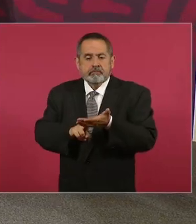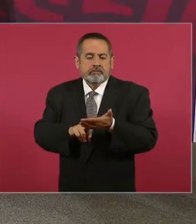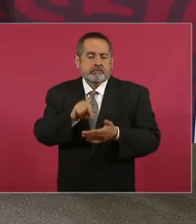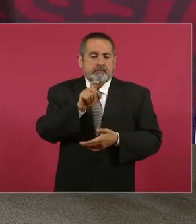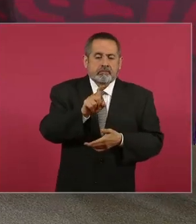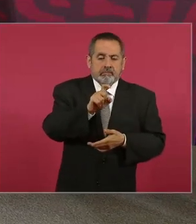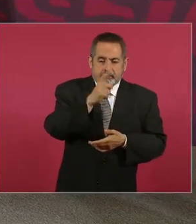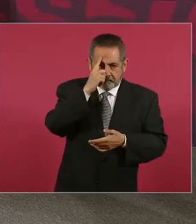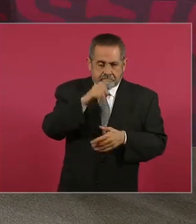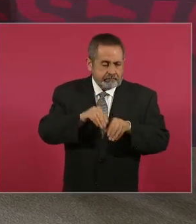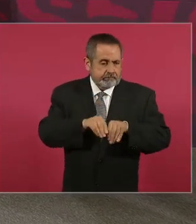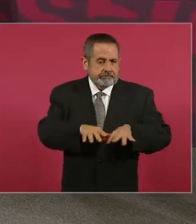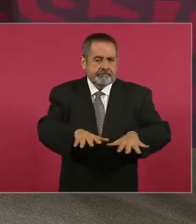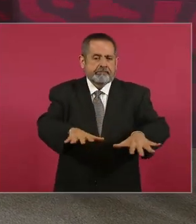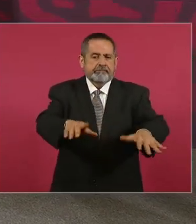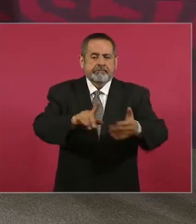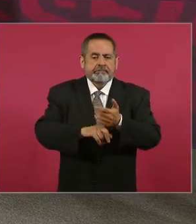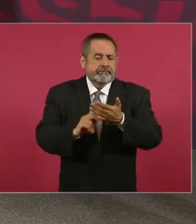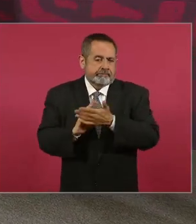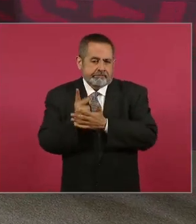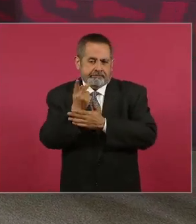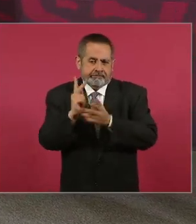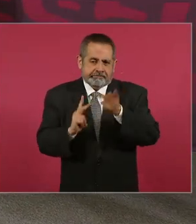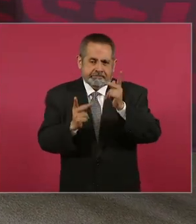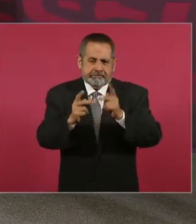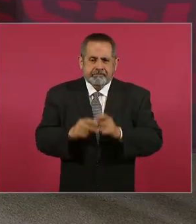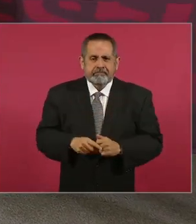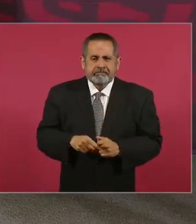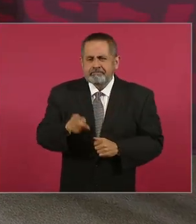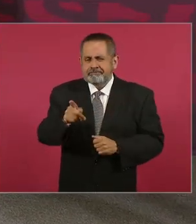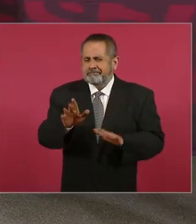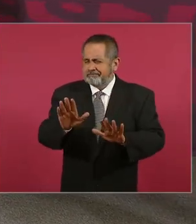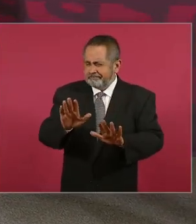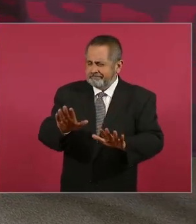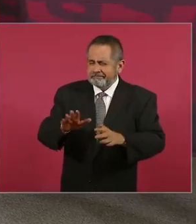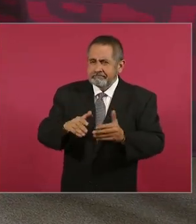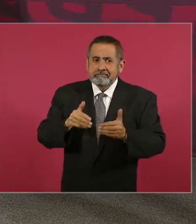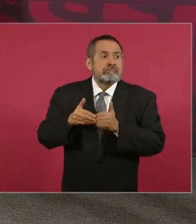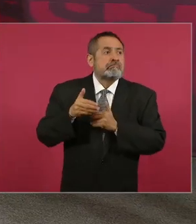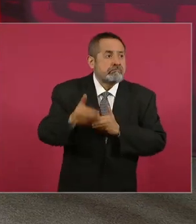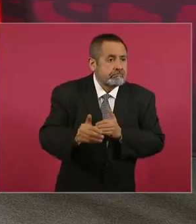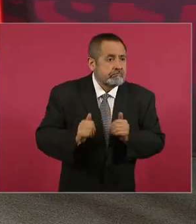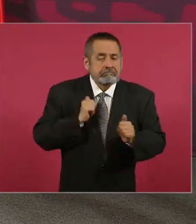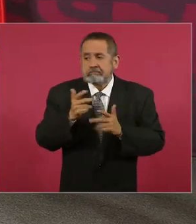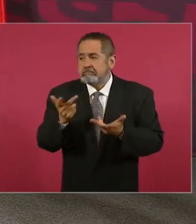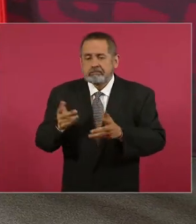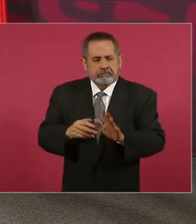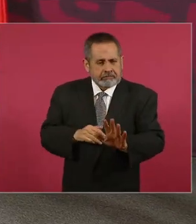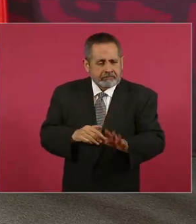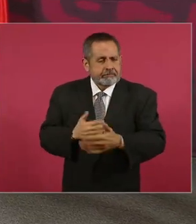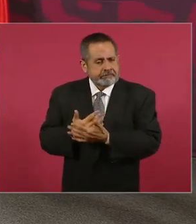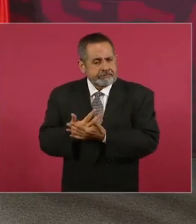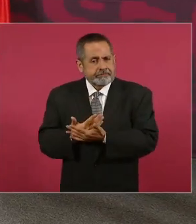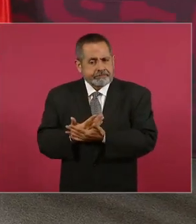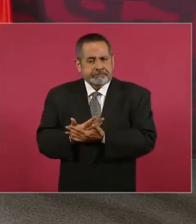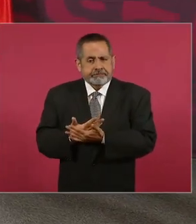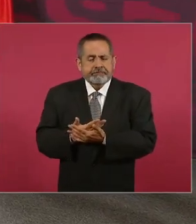las actividades agrícolas. Pero no nos adelantemos. Todavía hay que